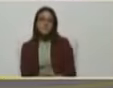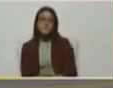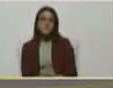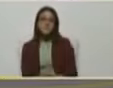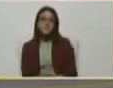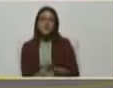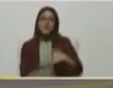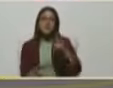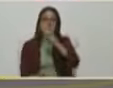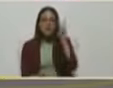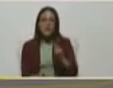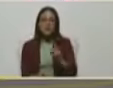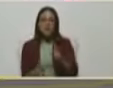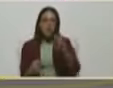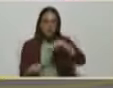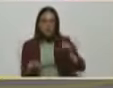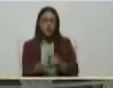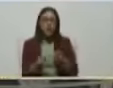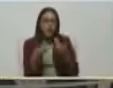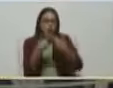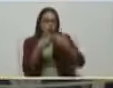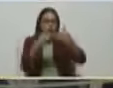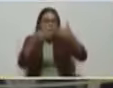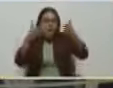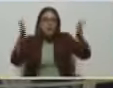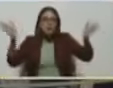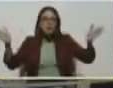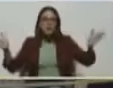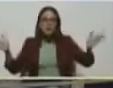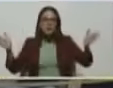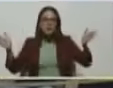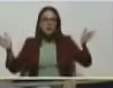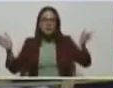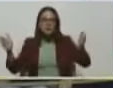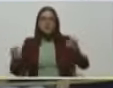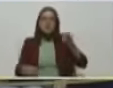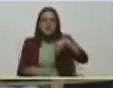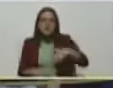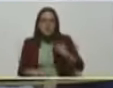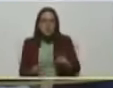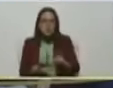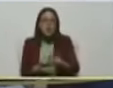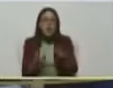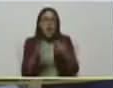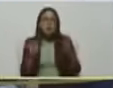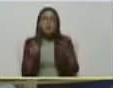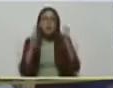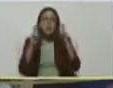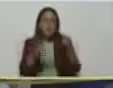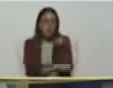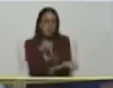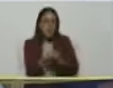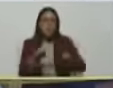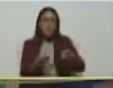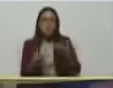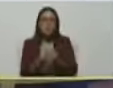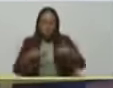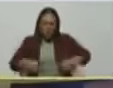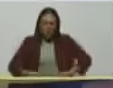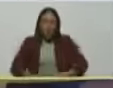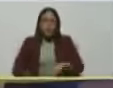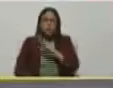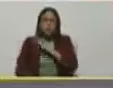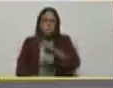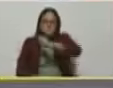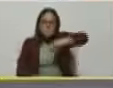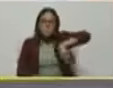que a Venezuela se le están abriendo las compuertas y pudimos activar una nueva economía con esfuerzos propios.